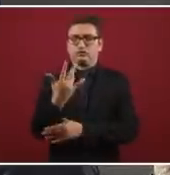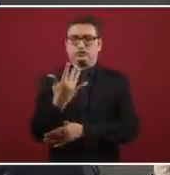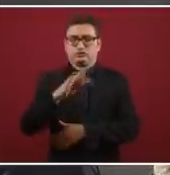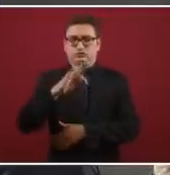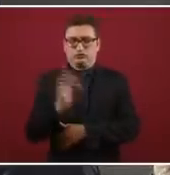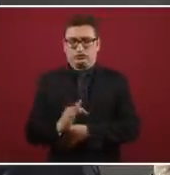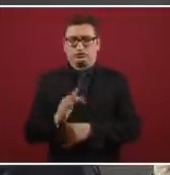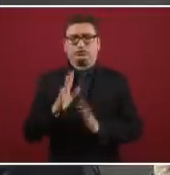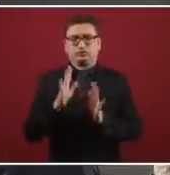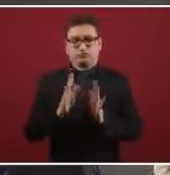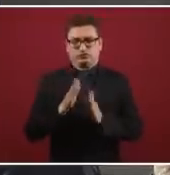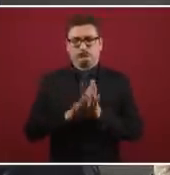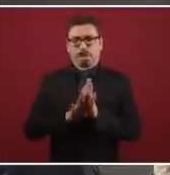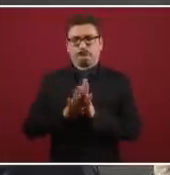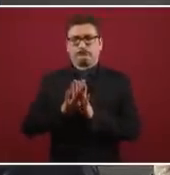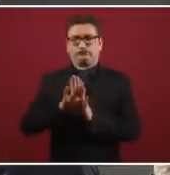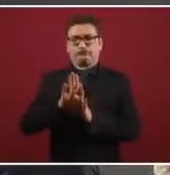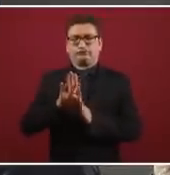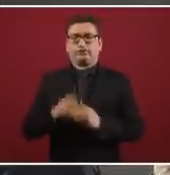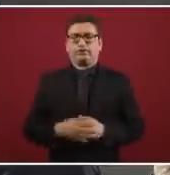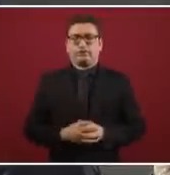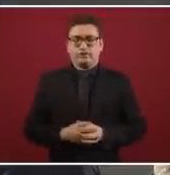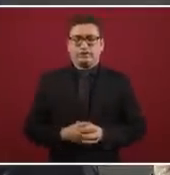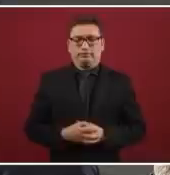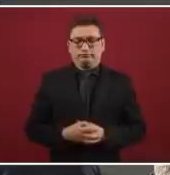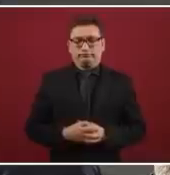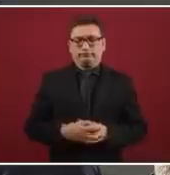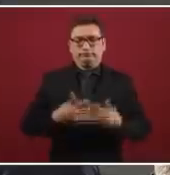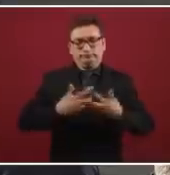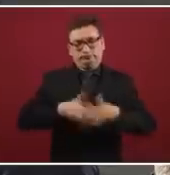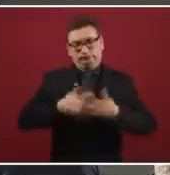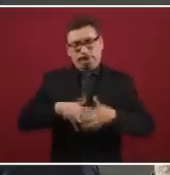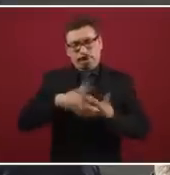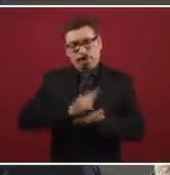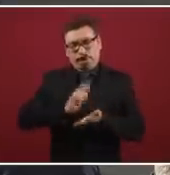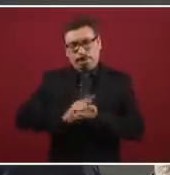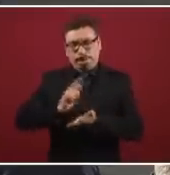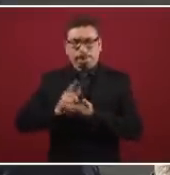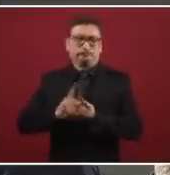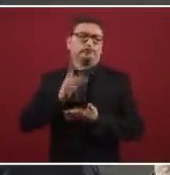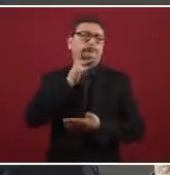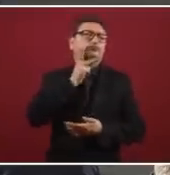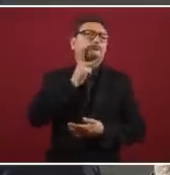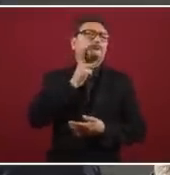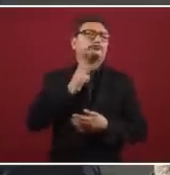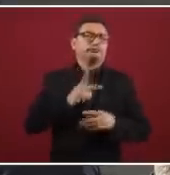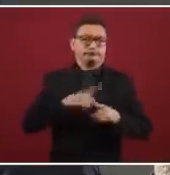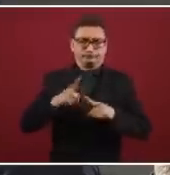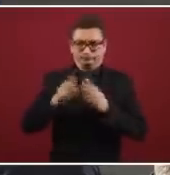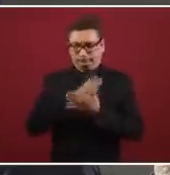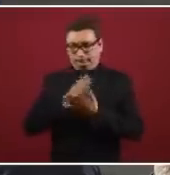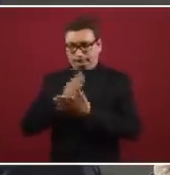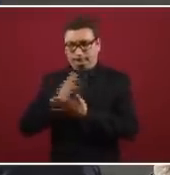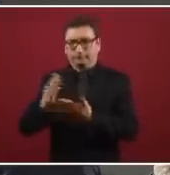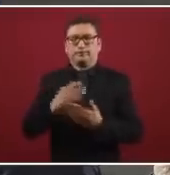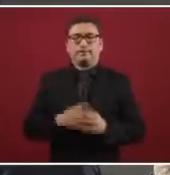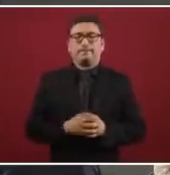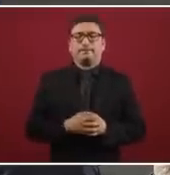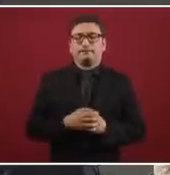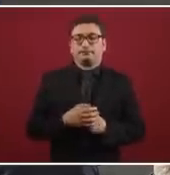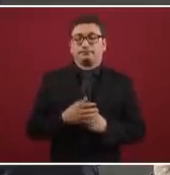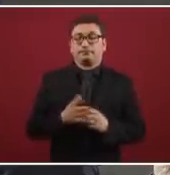50% en el sistema de procesamiento. Cabe señalar que empezamos